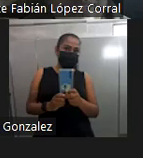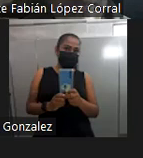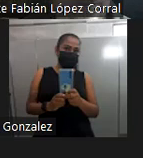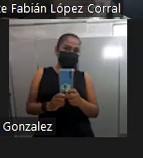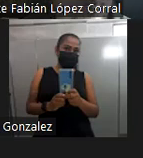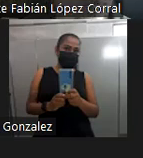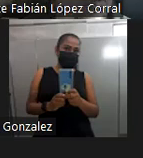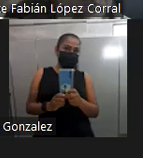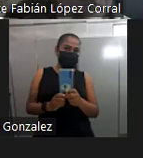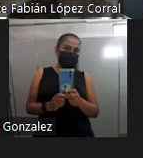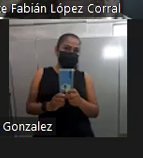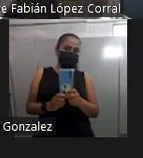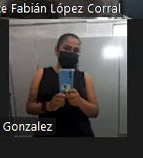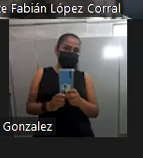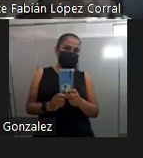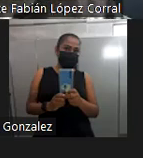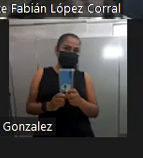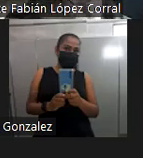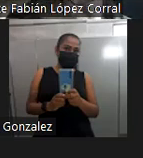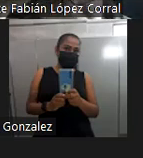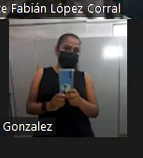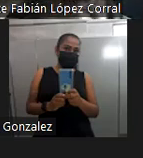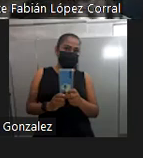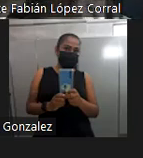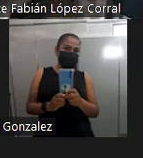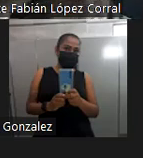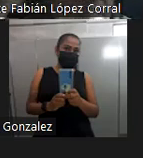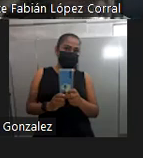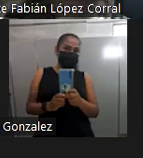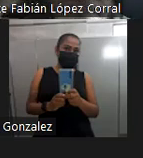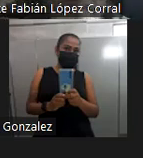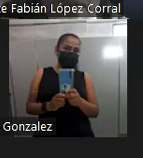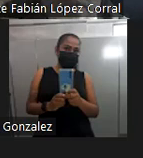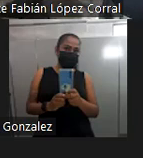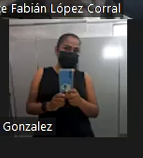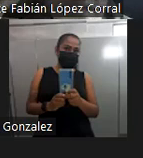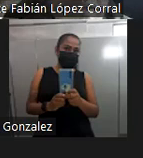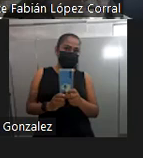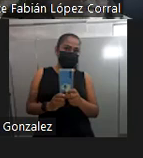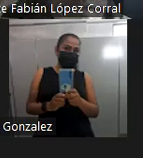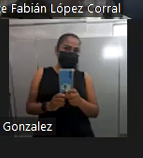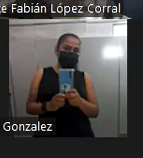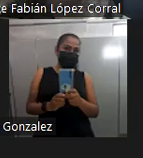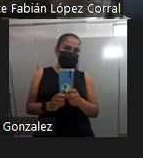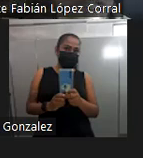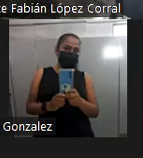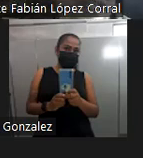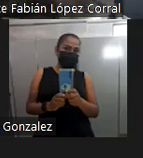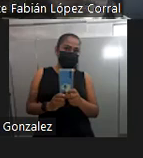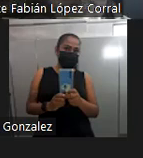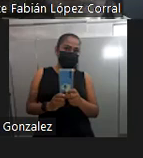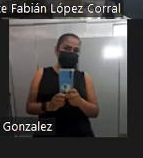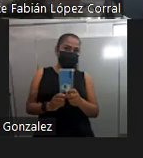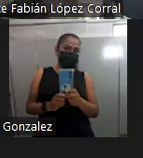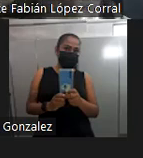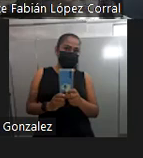te sale el popo Iztaccíhuatl creo que el ixtlazihua también está activo y no sé si otros volcanes que están en